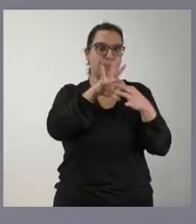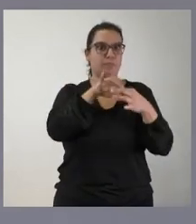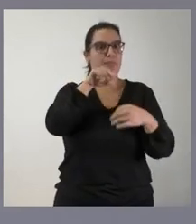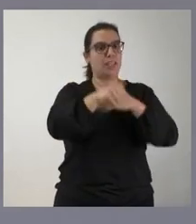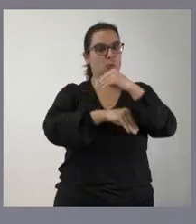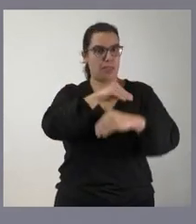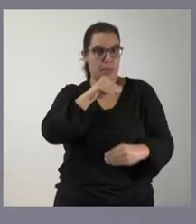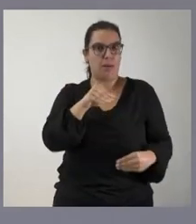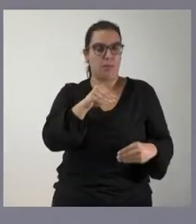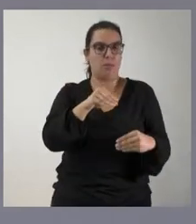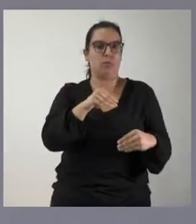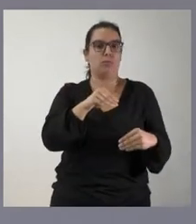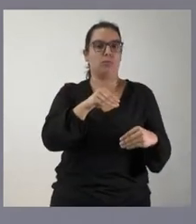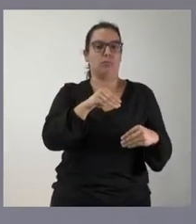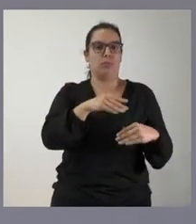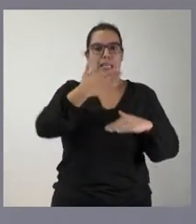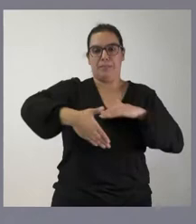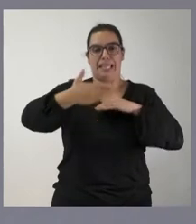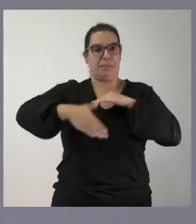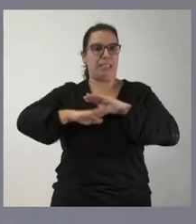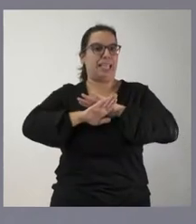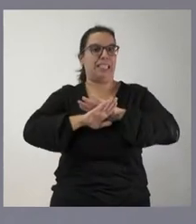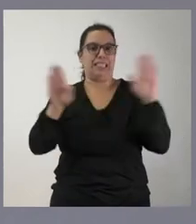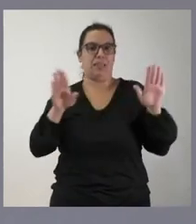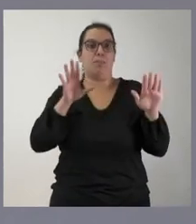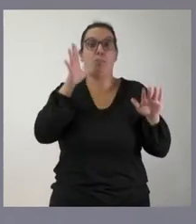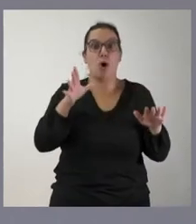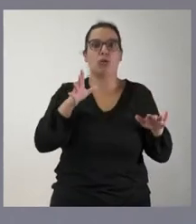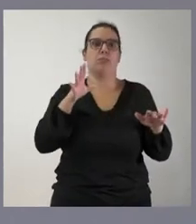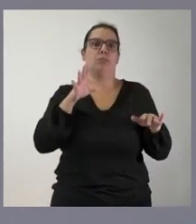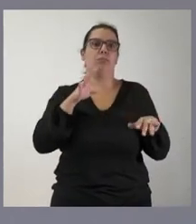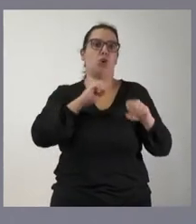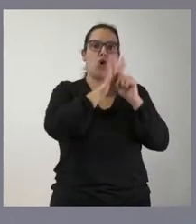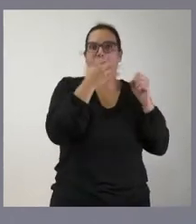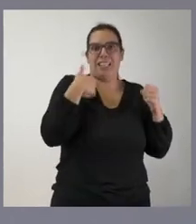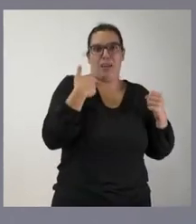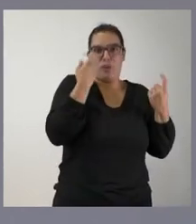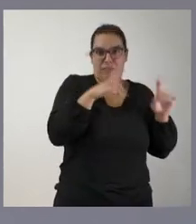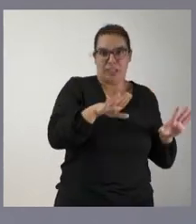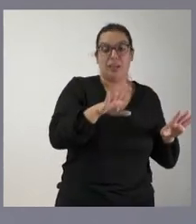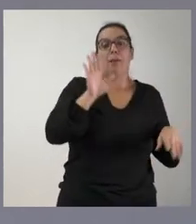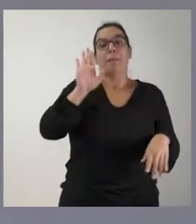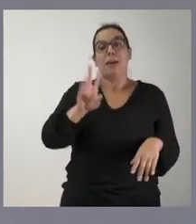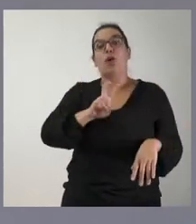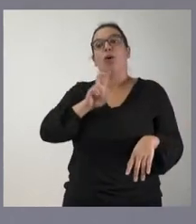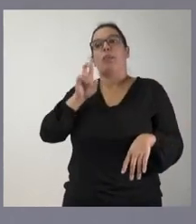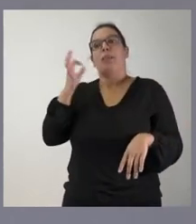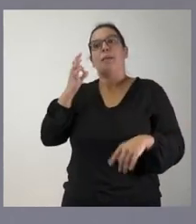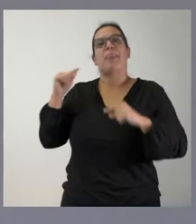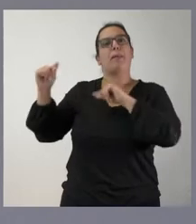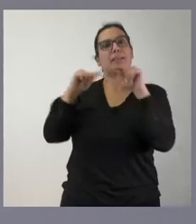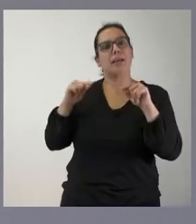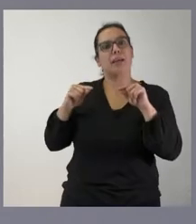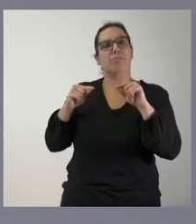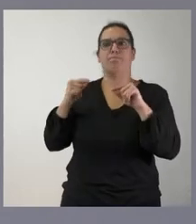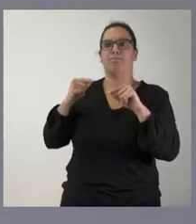renunciar a una restricción que se ha puesto por esa materia eso no quita para que en el ámbito que corresponda se establezca un debate de si